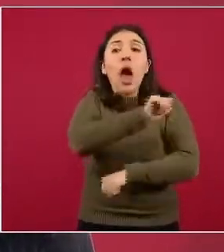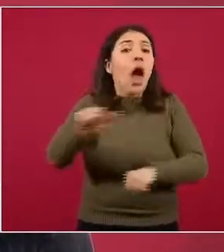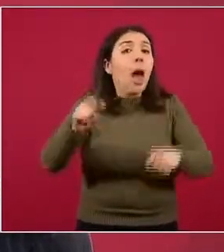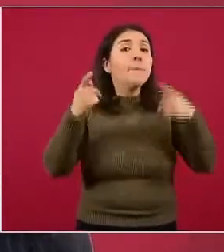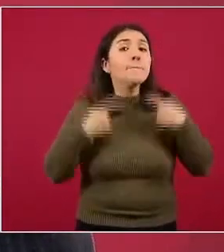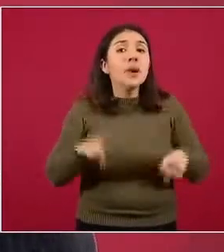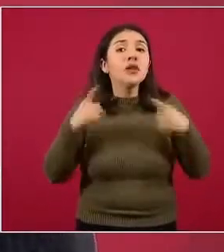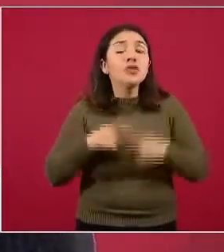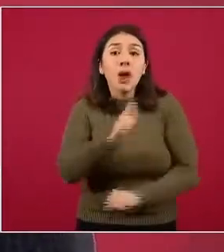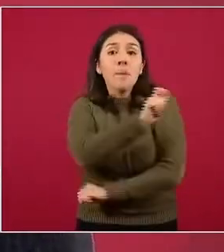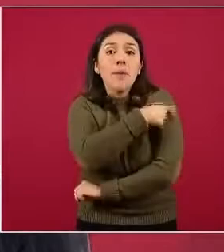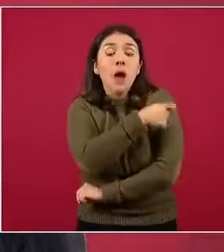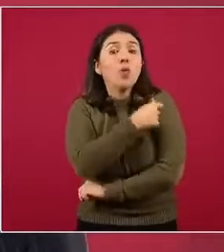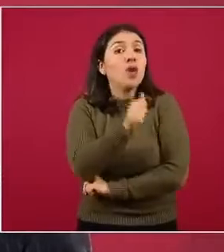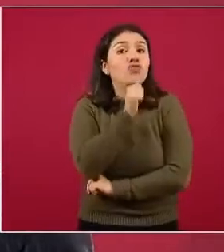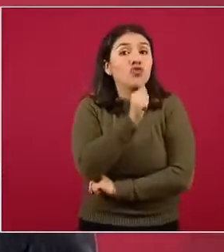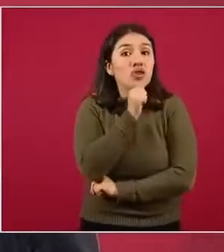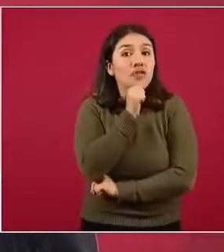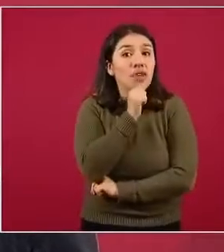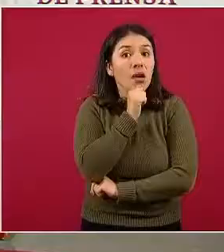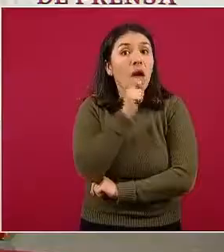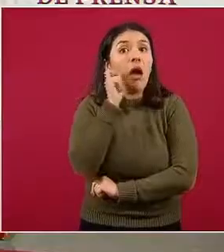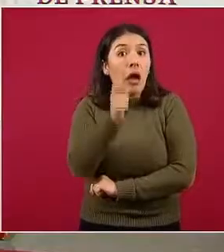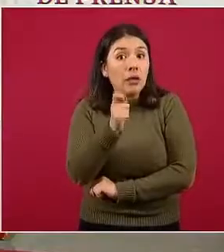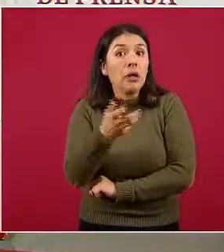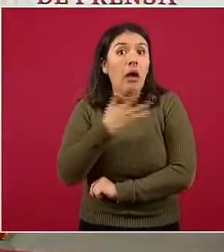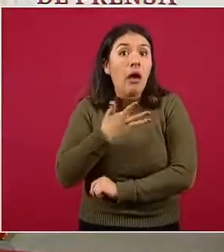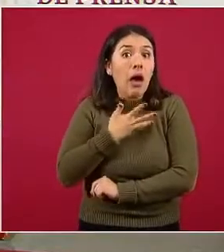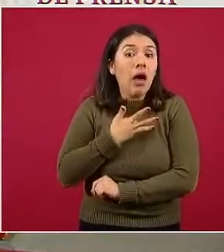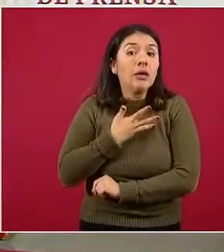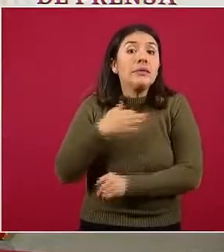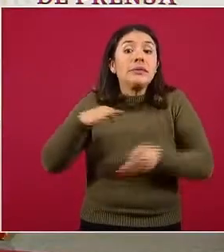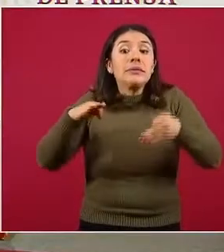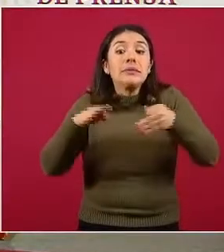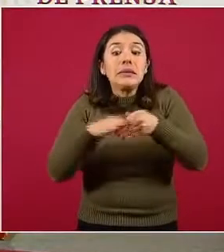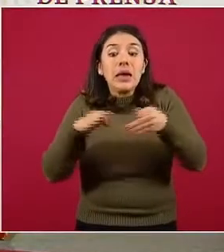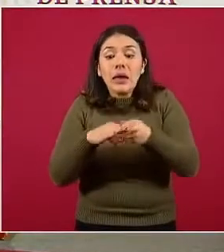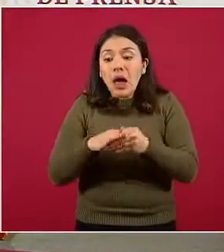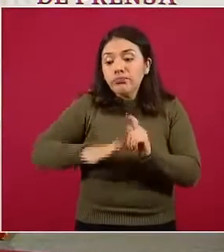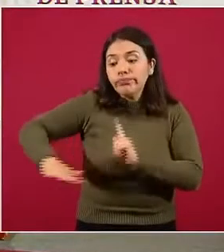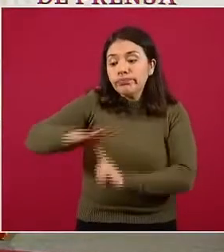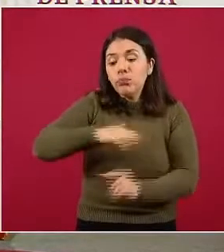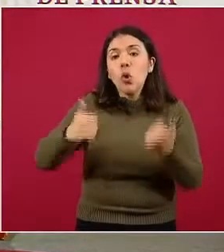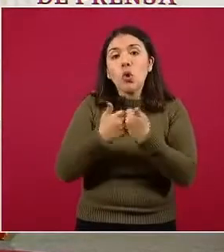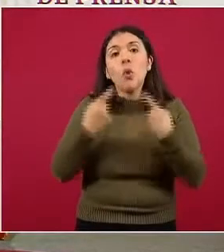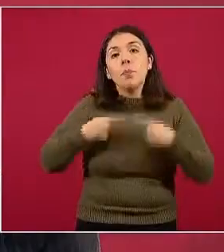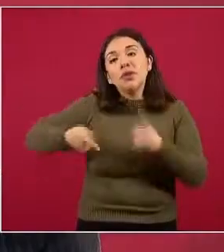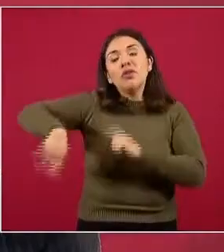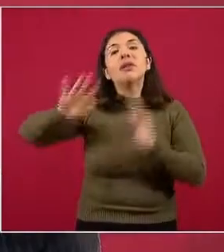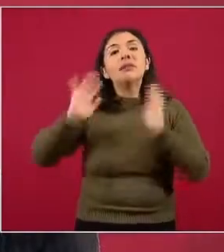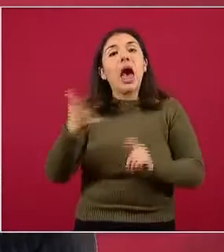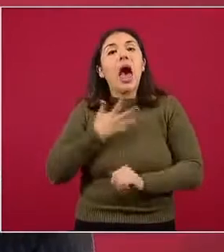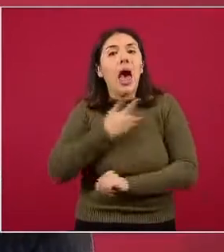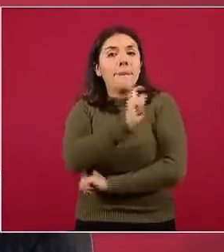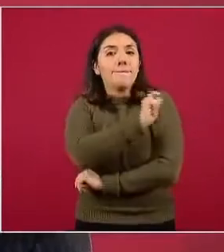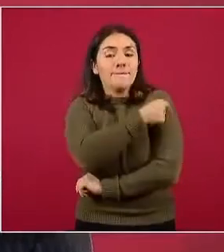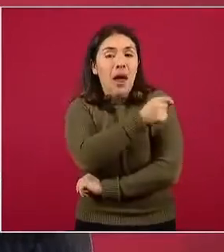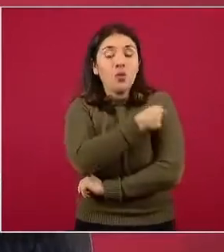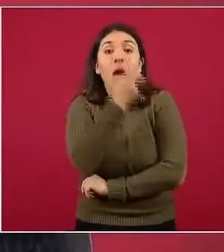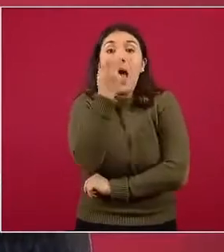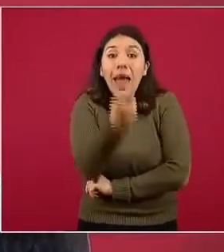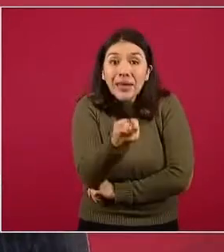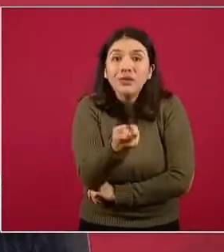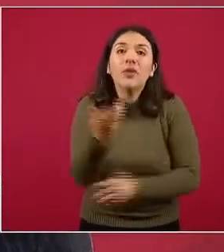personas no vacunadas que estamos o estaremos cerca de personas vacunadas. Y esto